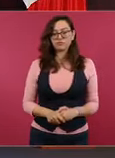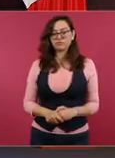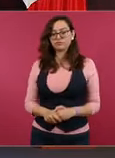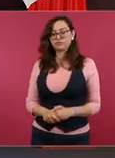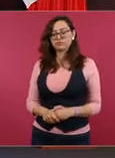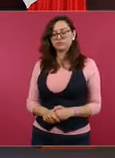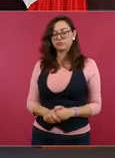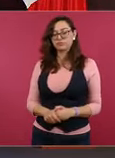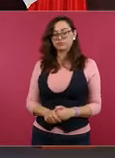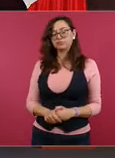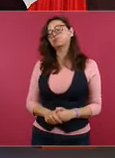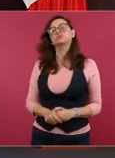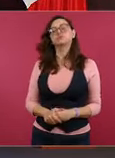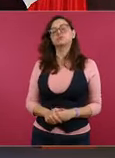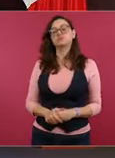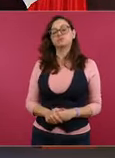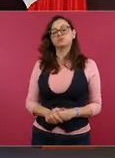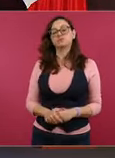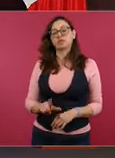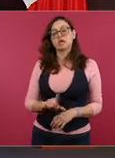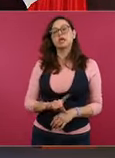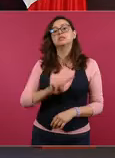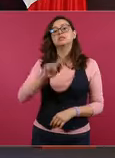Con Porfirio Díaz